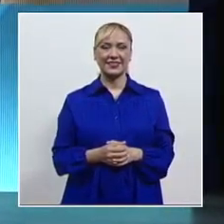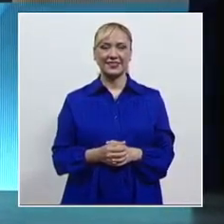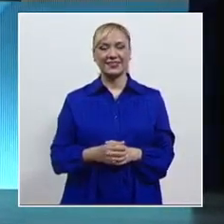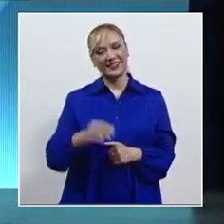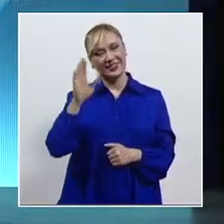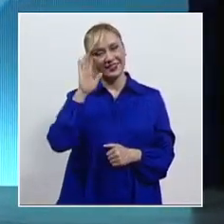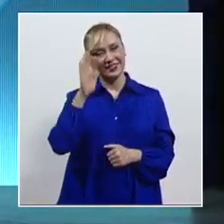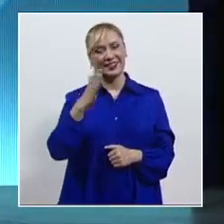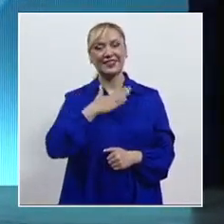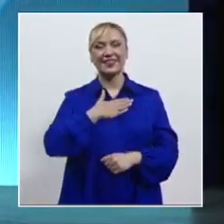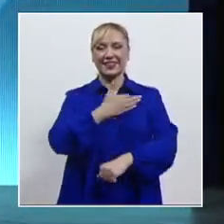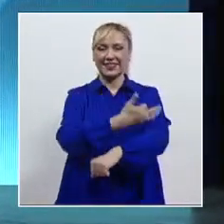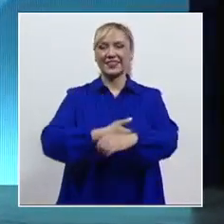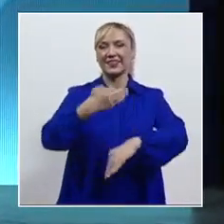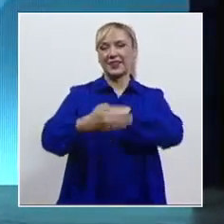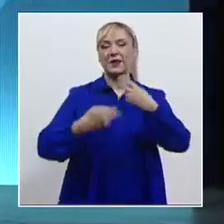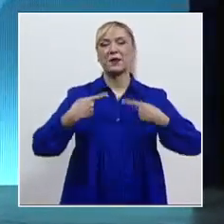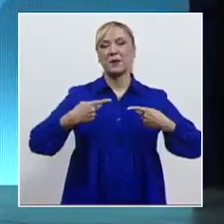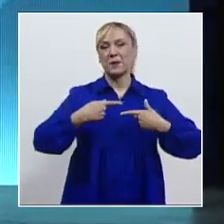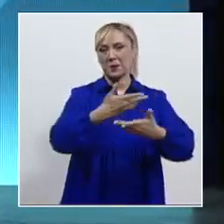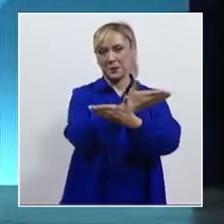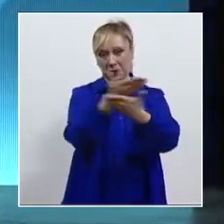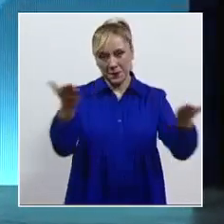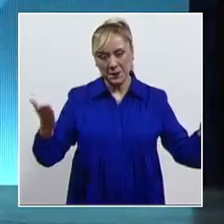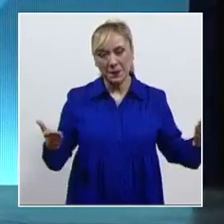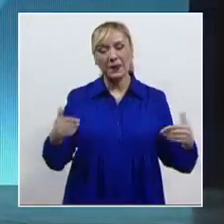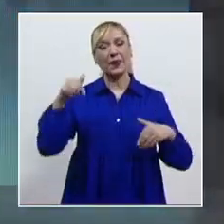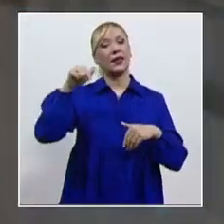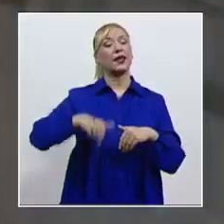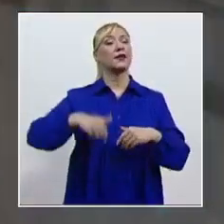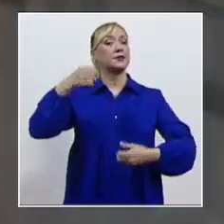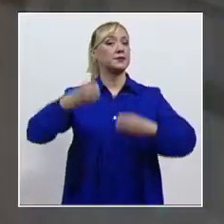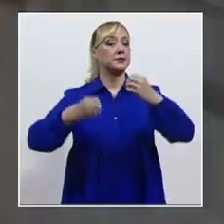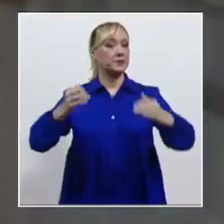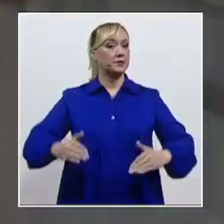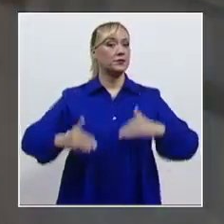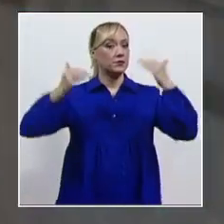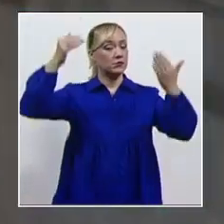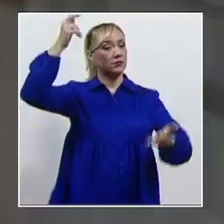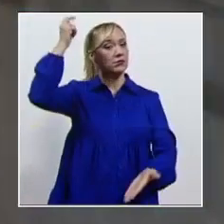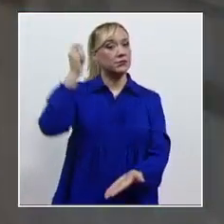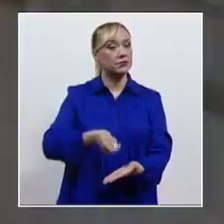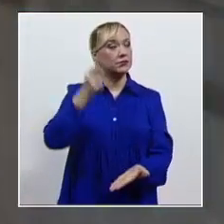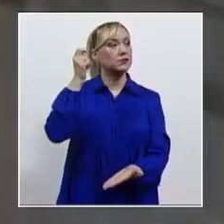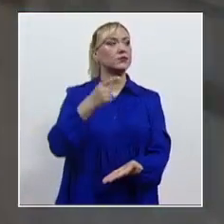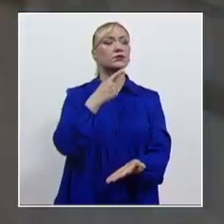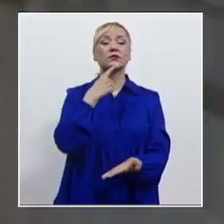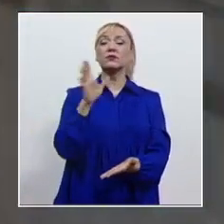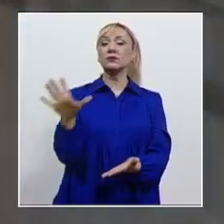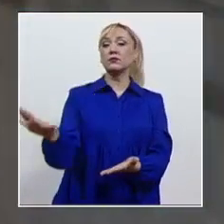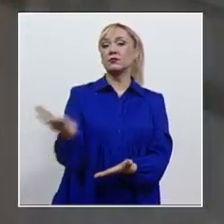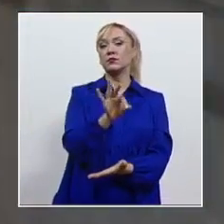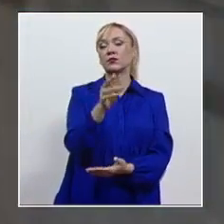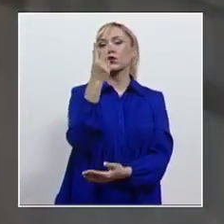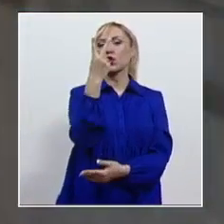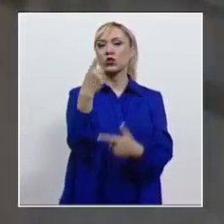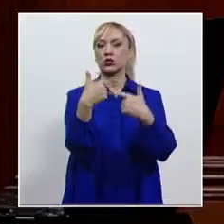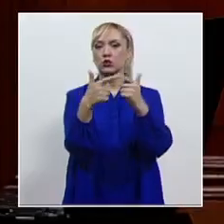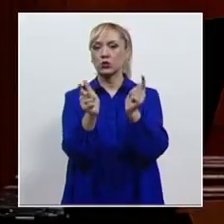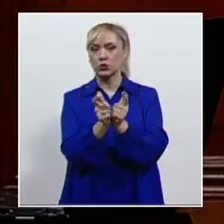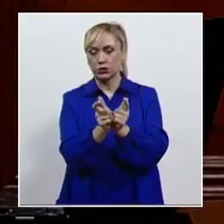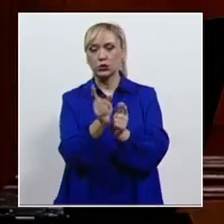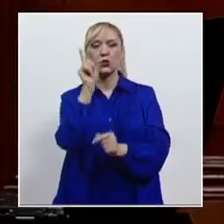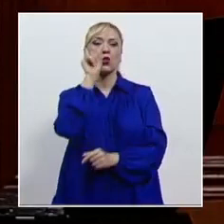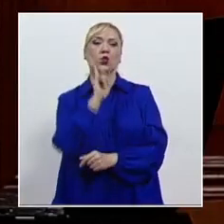¿Qué tal? Muy buenas tardes a todas las personas que siguen esta transmisión. El Pleno de la Suprema Corte de Justicia eligió dos ternas, una integrada